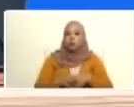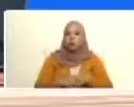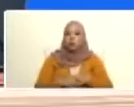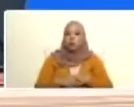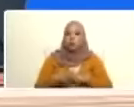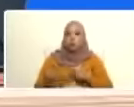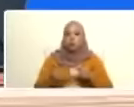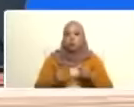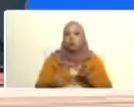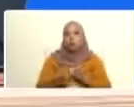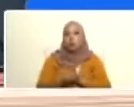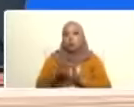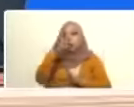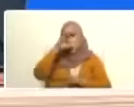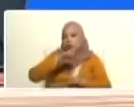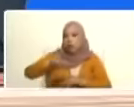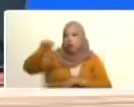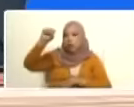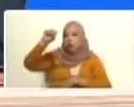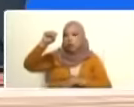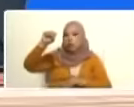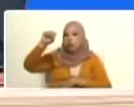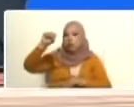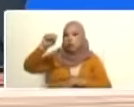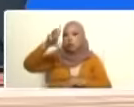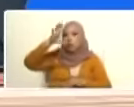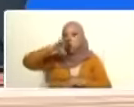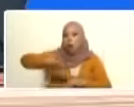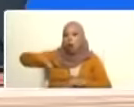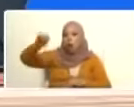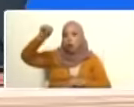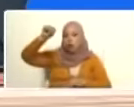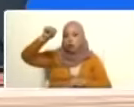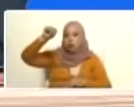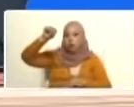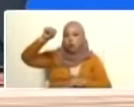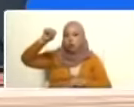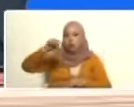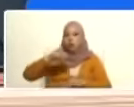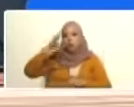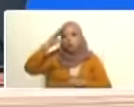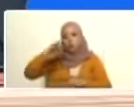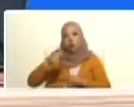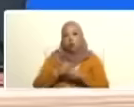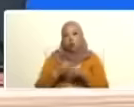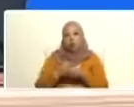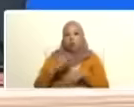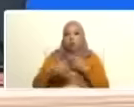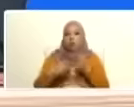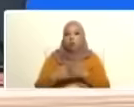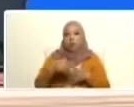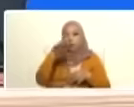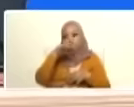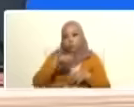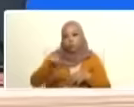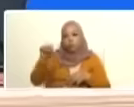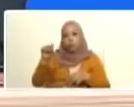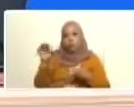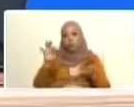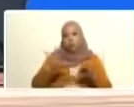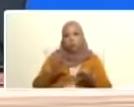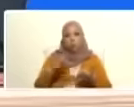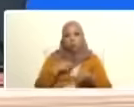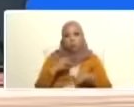un elefante. Es un elefante. ¿Le quieren quitar la pata de atrás al elefante? No han